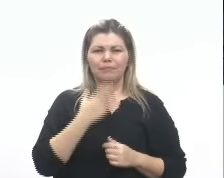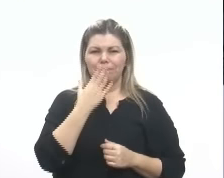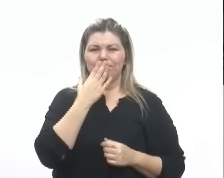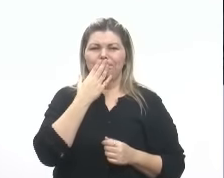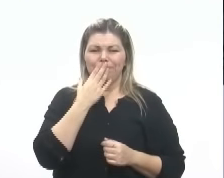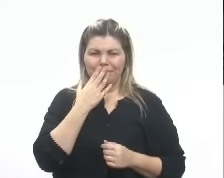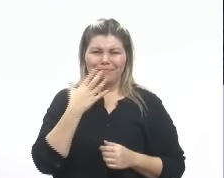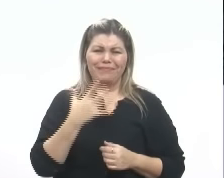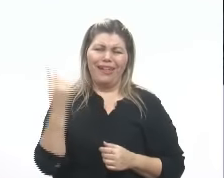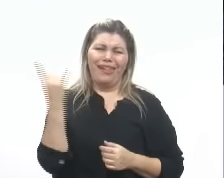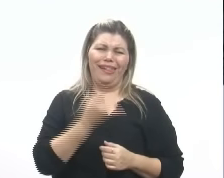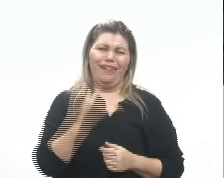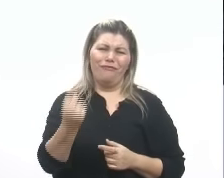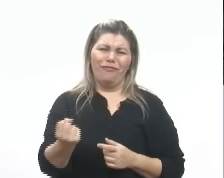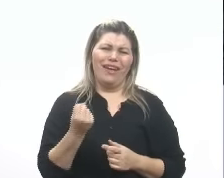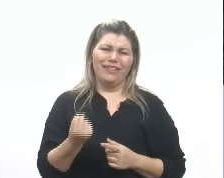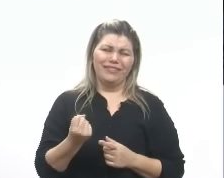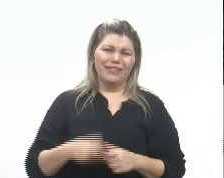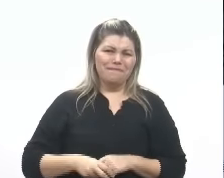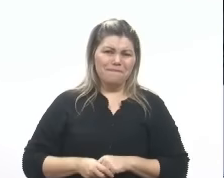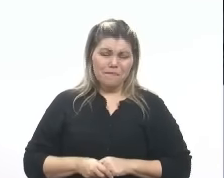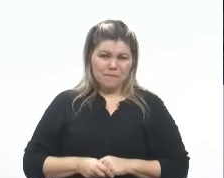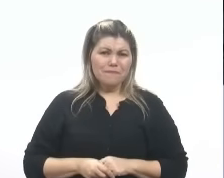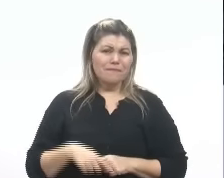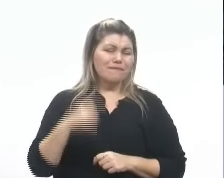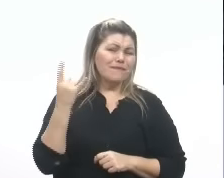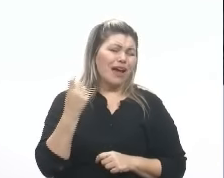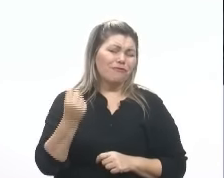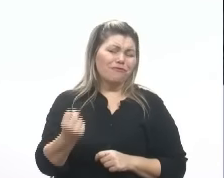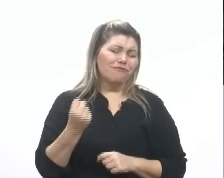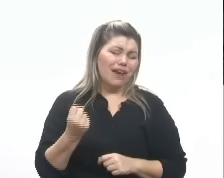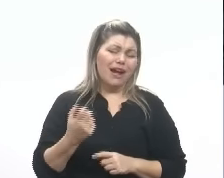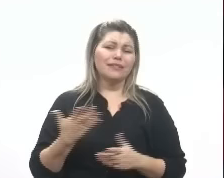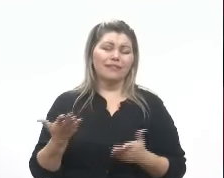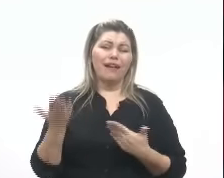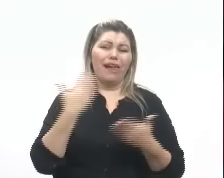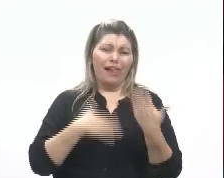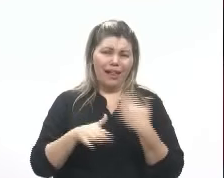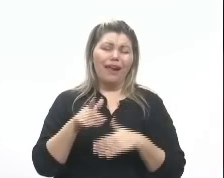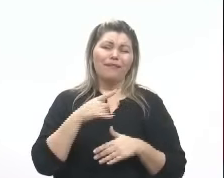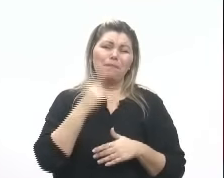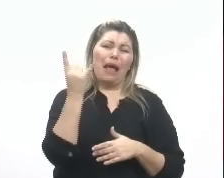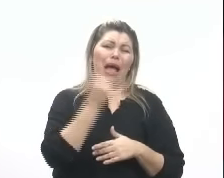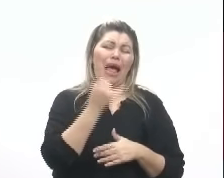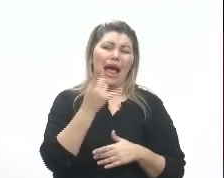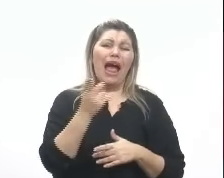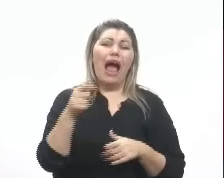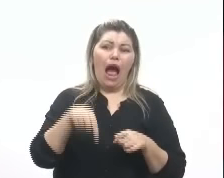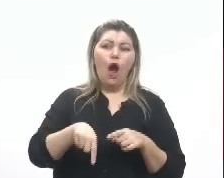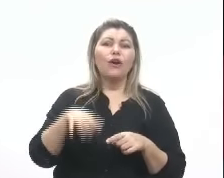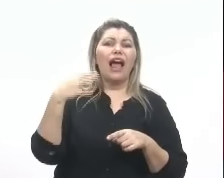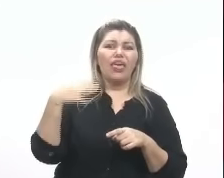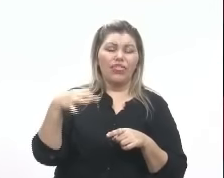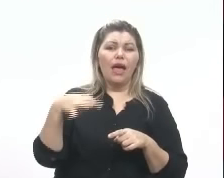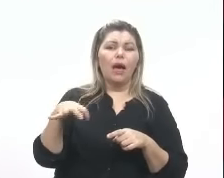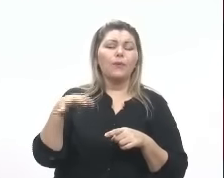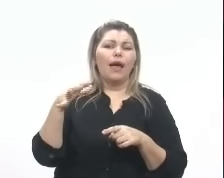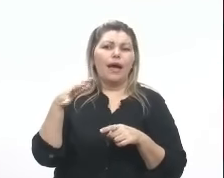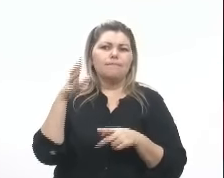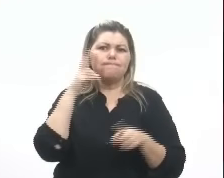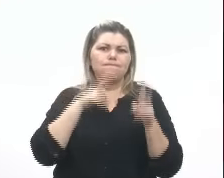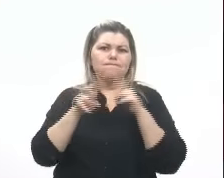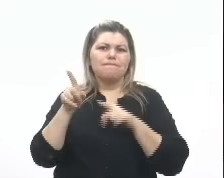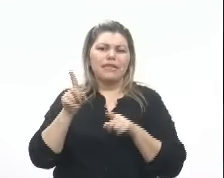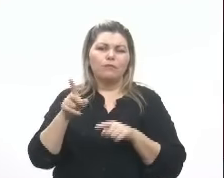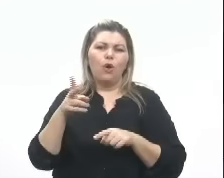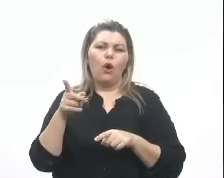Semejante cuento chino, ¿verdad? Semejante cuento chino. Bueno, hablando de los chinos, ahora tienen que renovarnos los sueldos los comunistas. Ya se